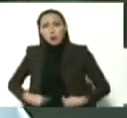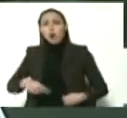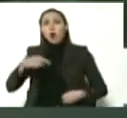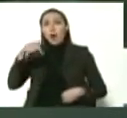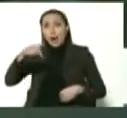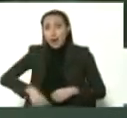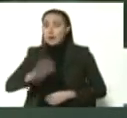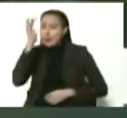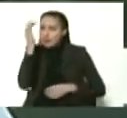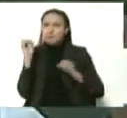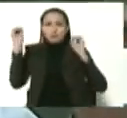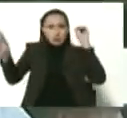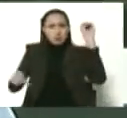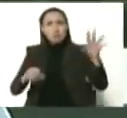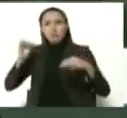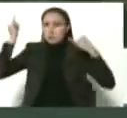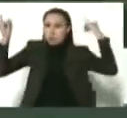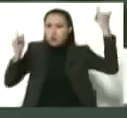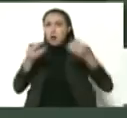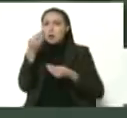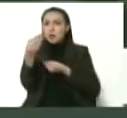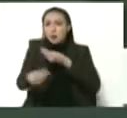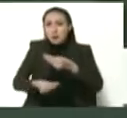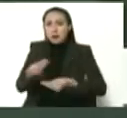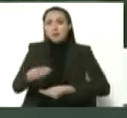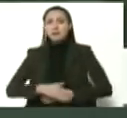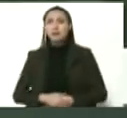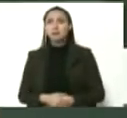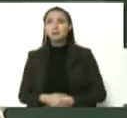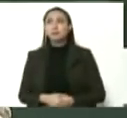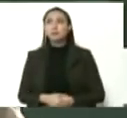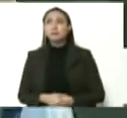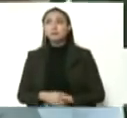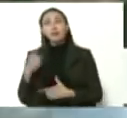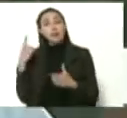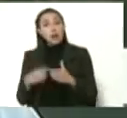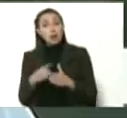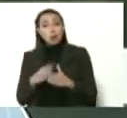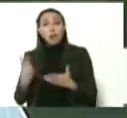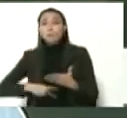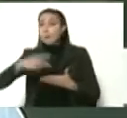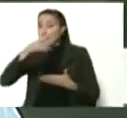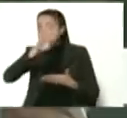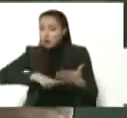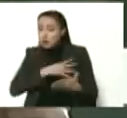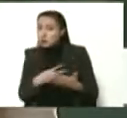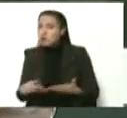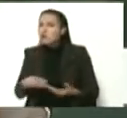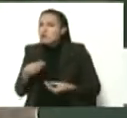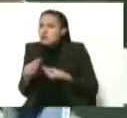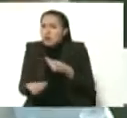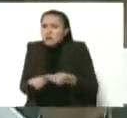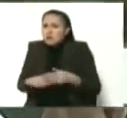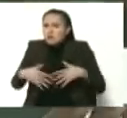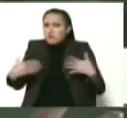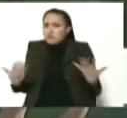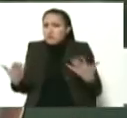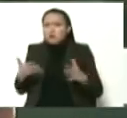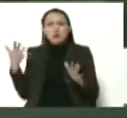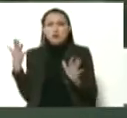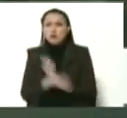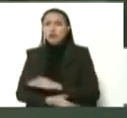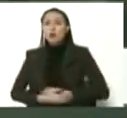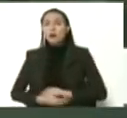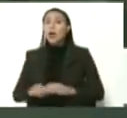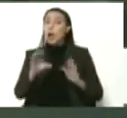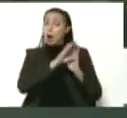estas festividades. Estas entonces son unas planificaciones, presidente, basado en parte del ordenamiento